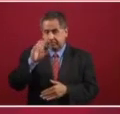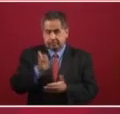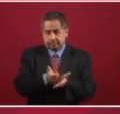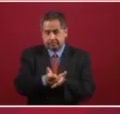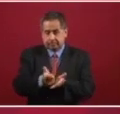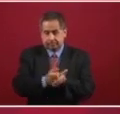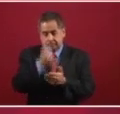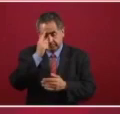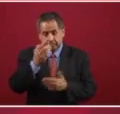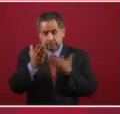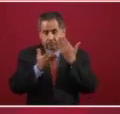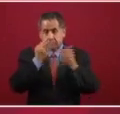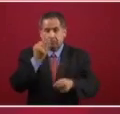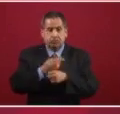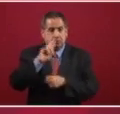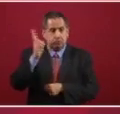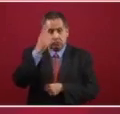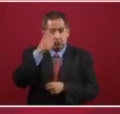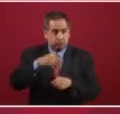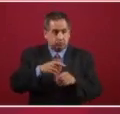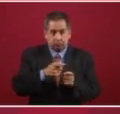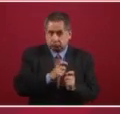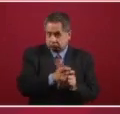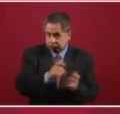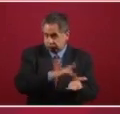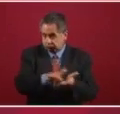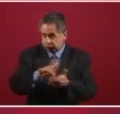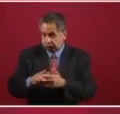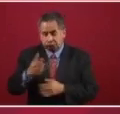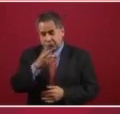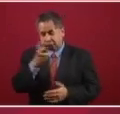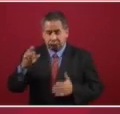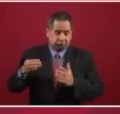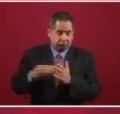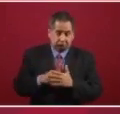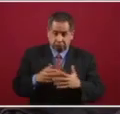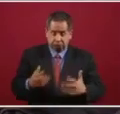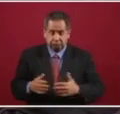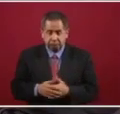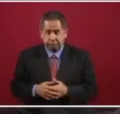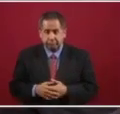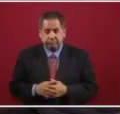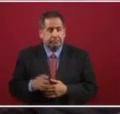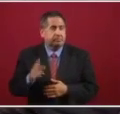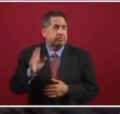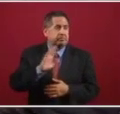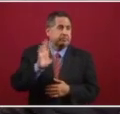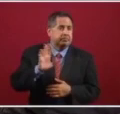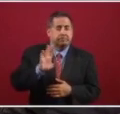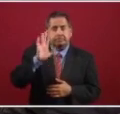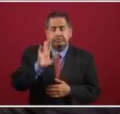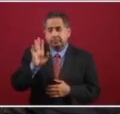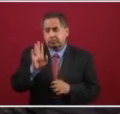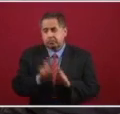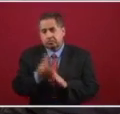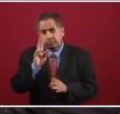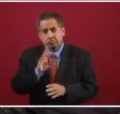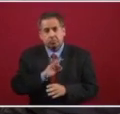estudiantes de nivel superior, 300,000. Es como si se hubiese creado